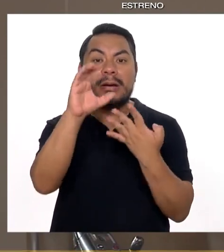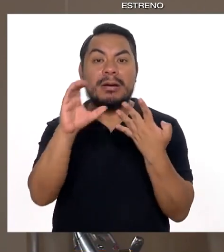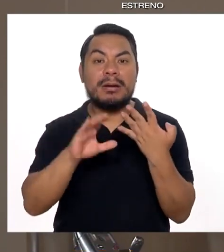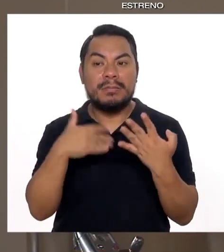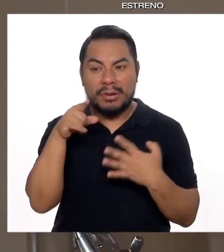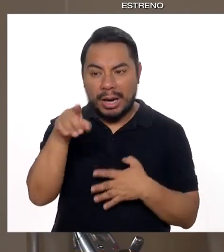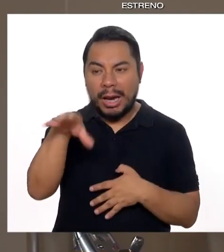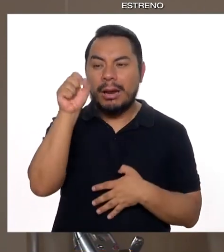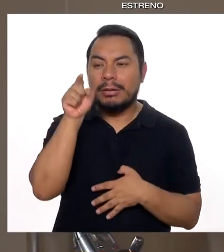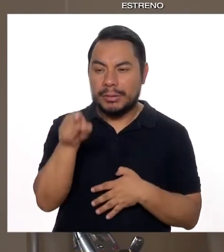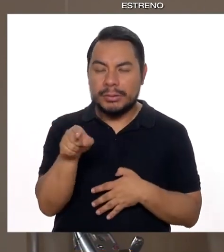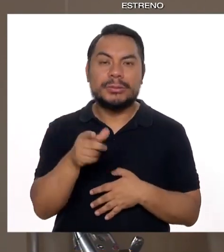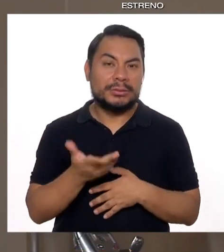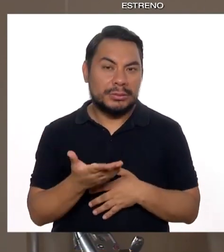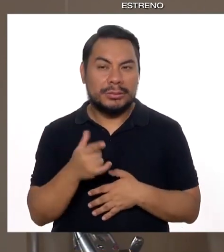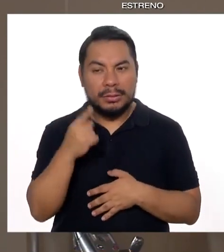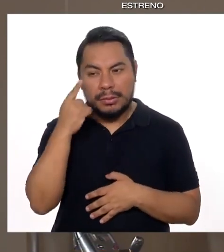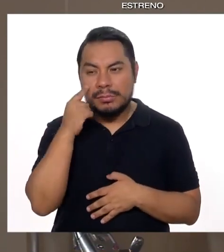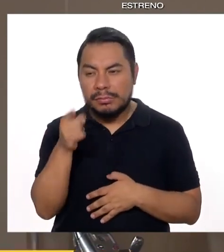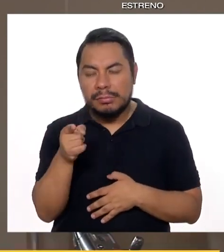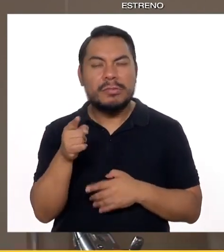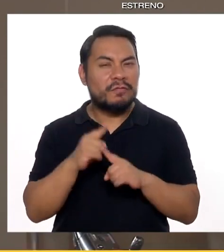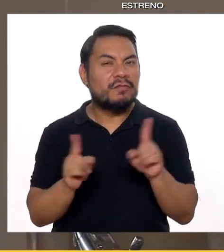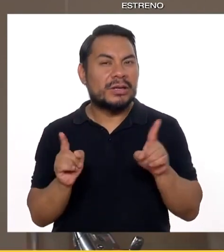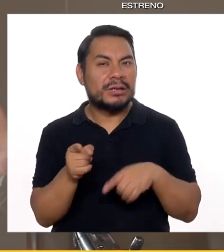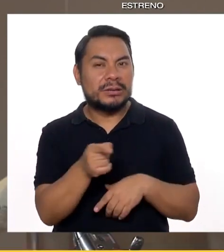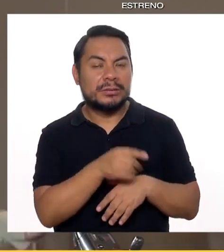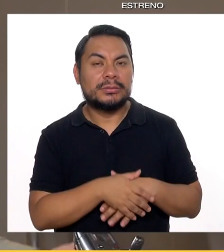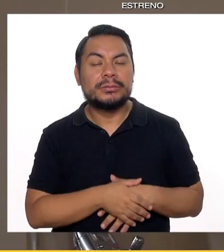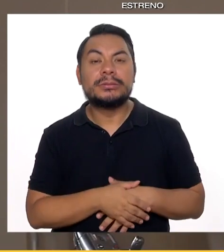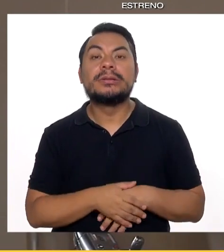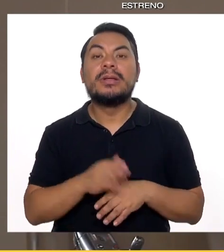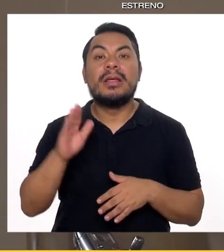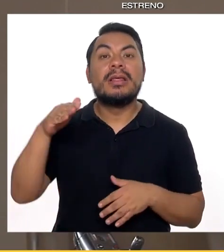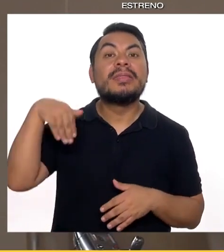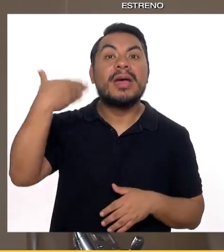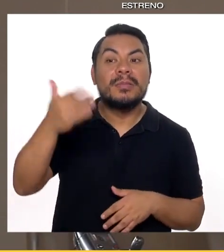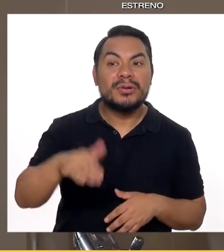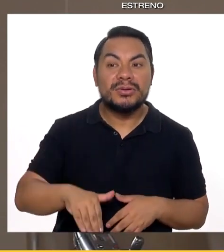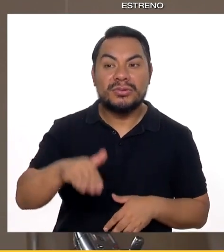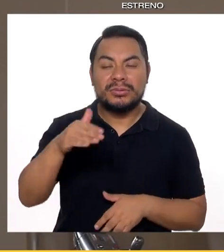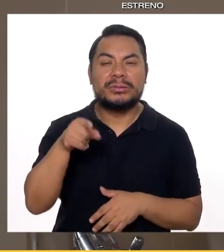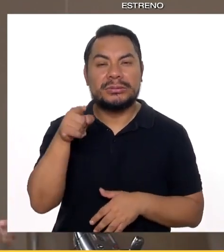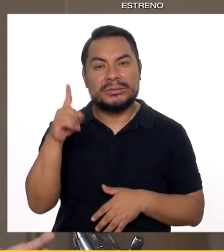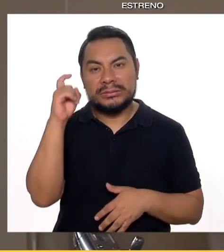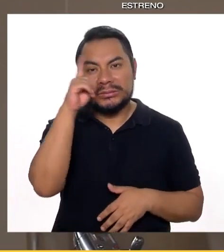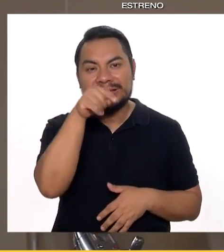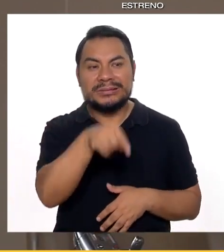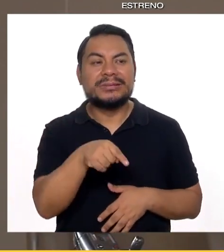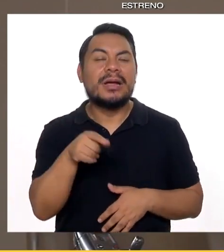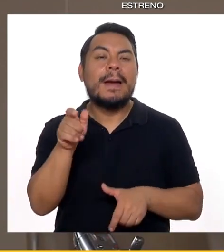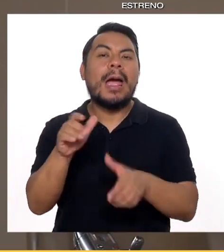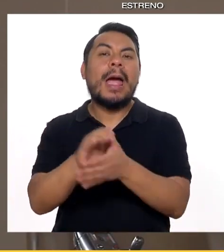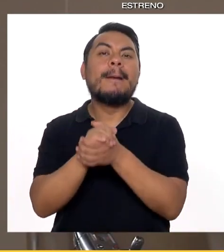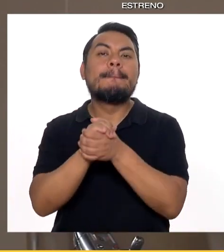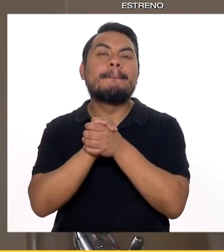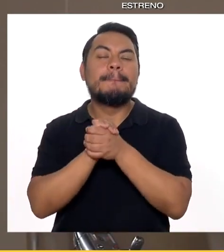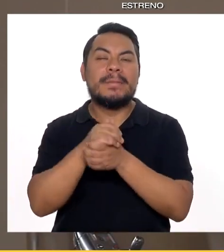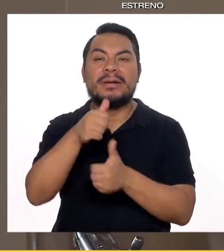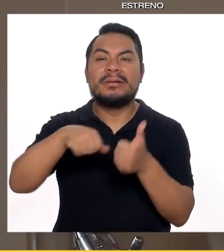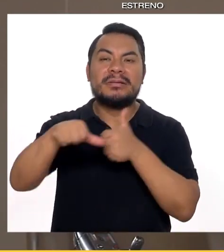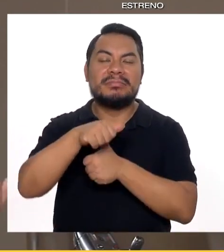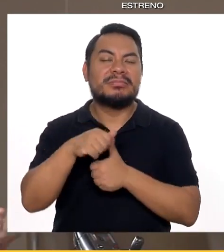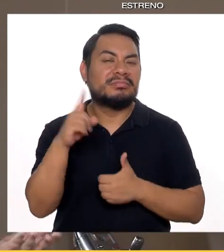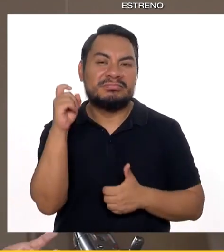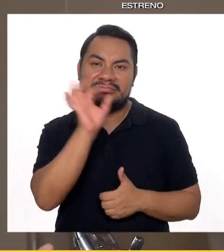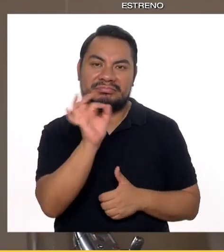características que se pueden evidenciar, ¿ya? Luego, más adelante, vamos a ver otras, como la dificultad para socializar, por ejemplo, o